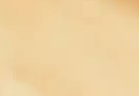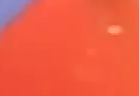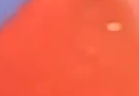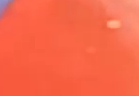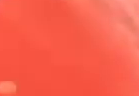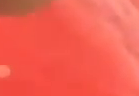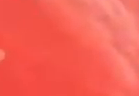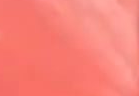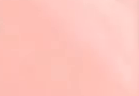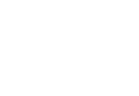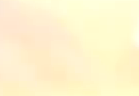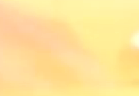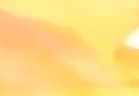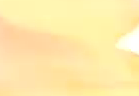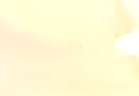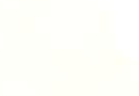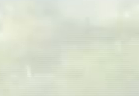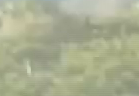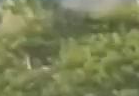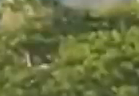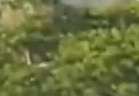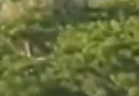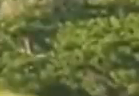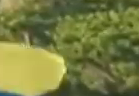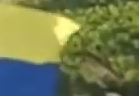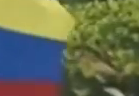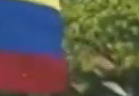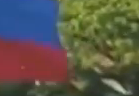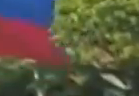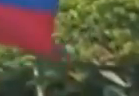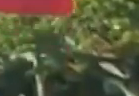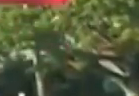con orgullo. ¡Que viva la bandera de Venezuela!